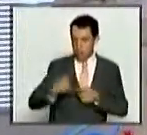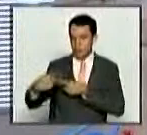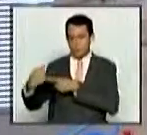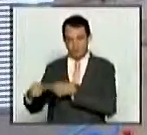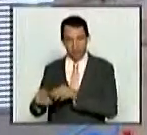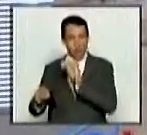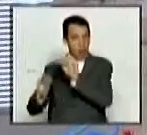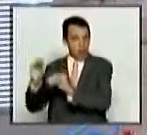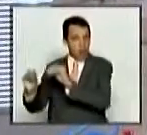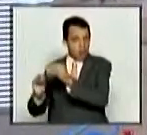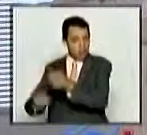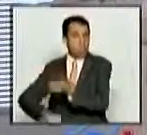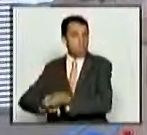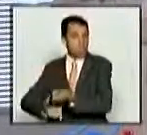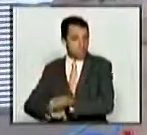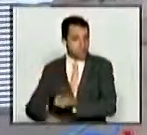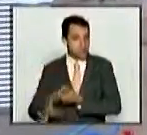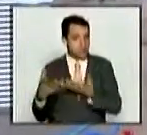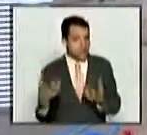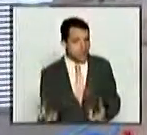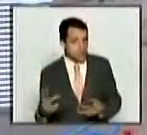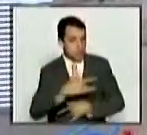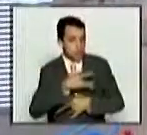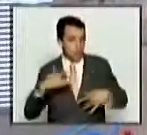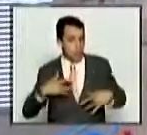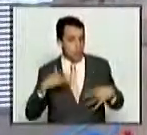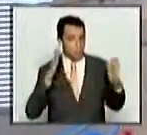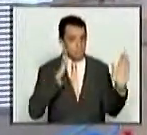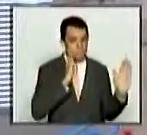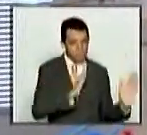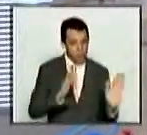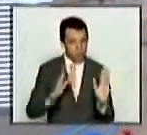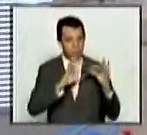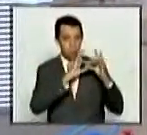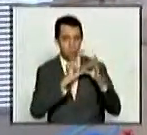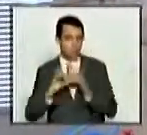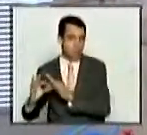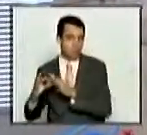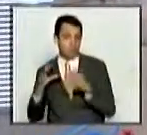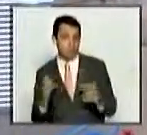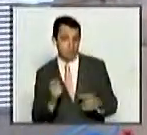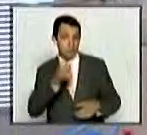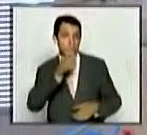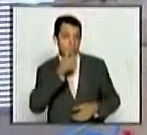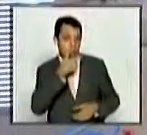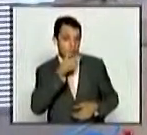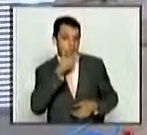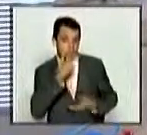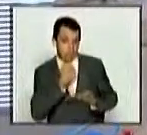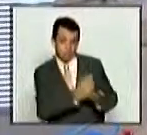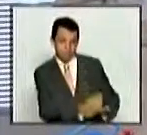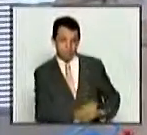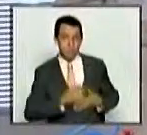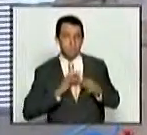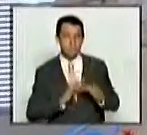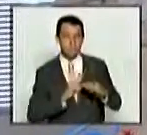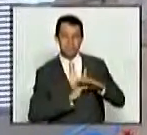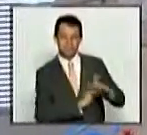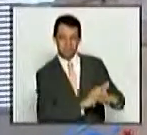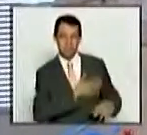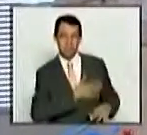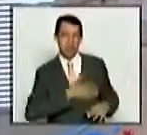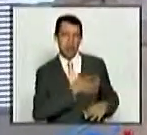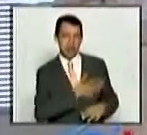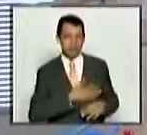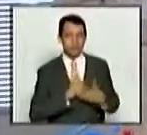difíciles, y decir cómo ir cuadrando el medicamento que usted está recibiendo para evitar efectos